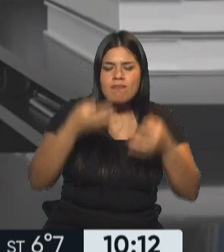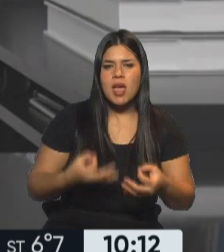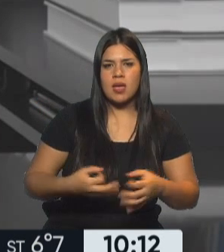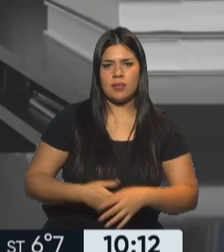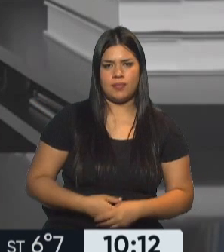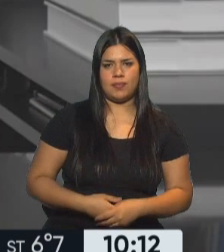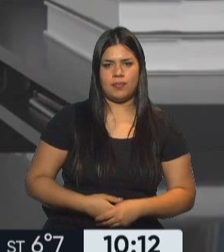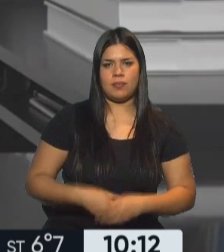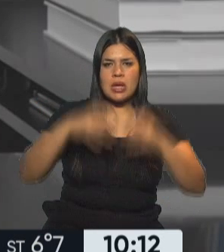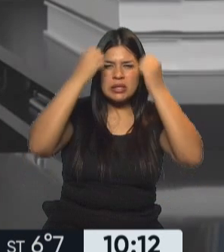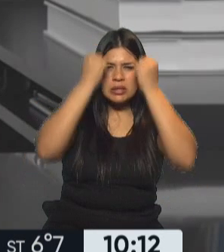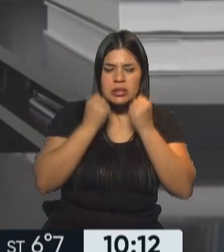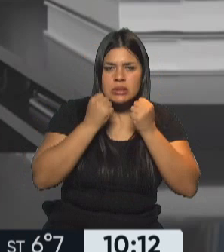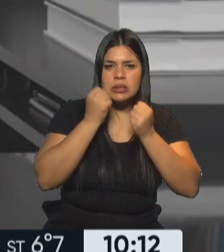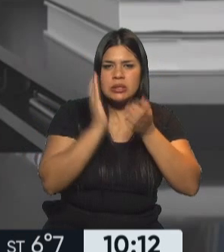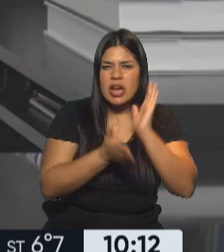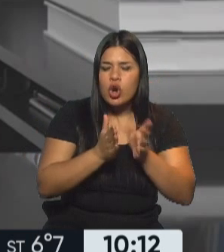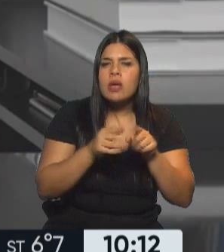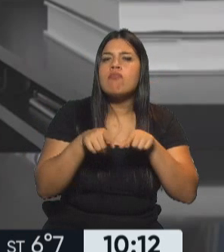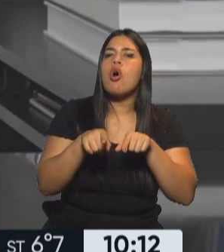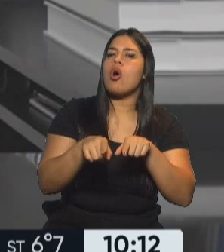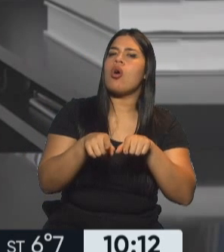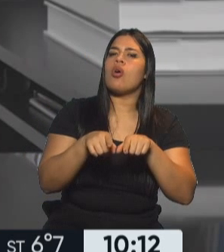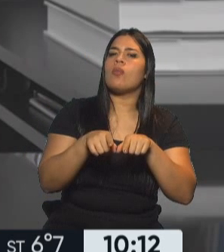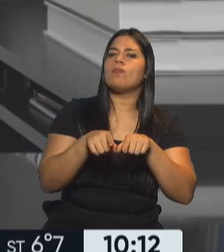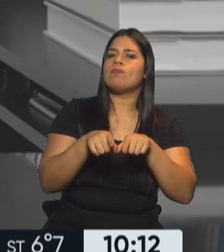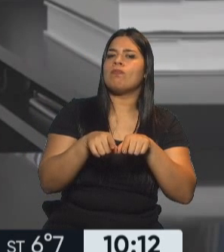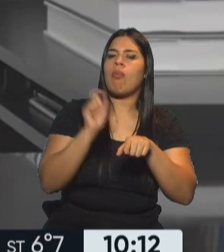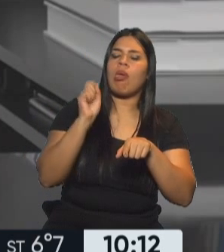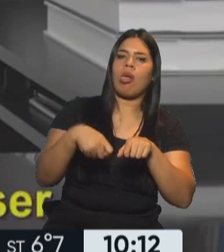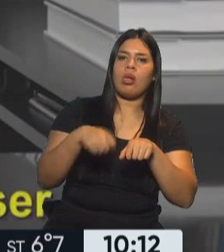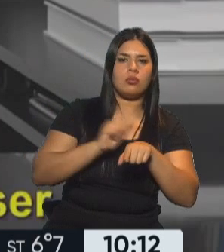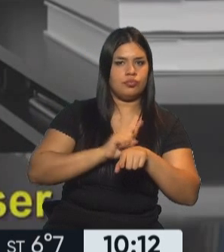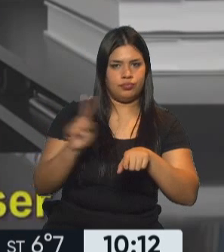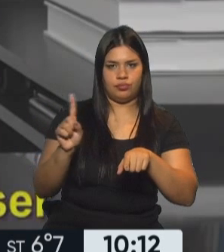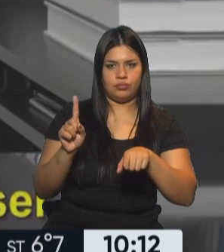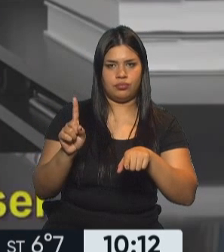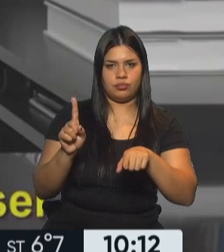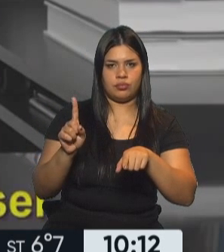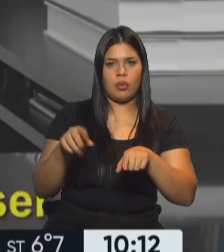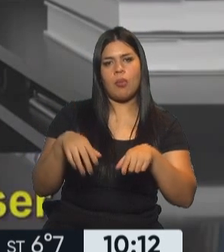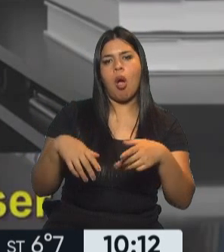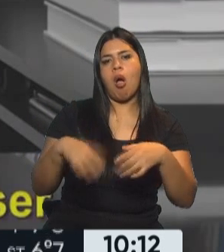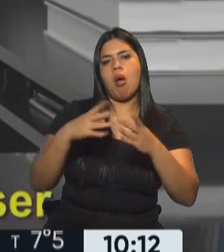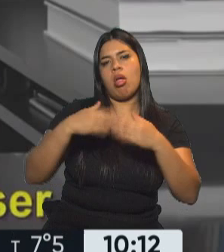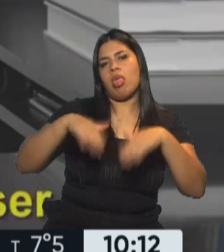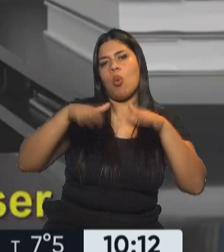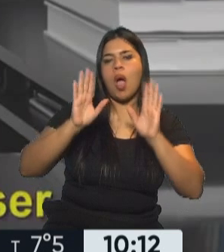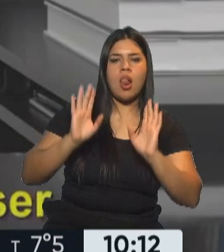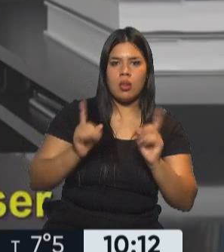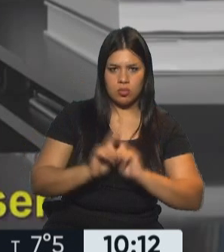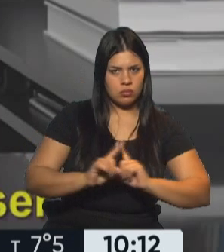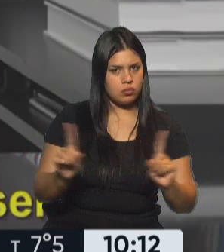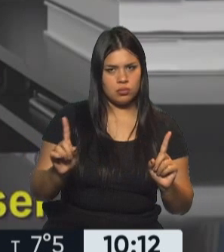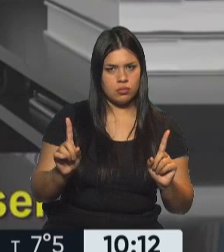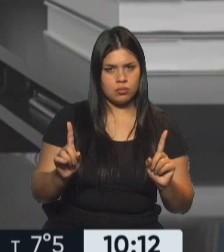con el terrorismo. Con el terrorismo no se puede ser indiferente. Con el terrorismo no se puede y no se debe